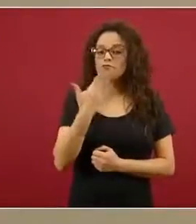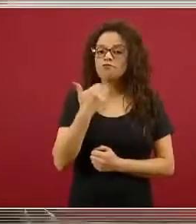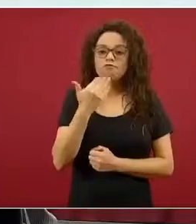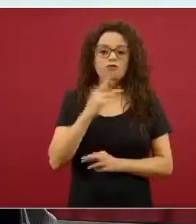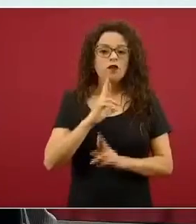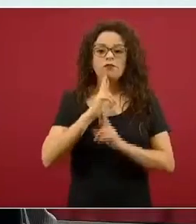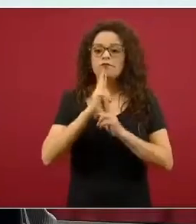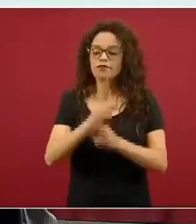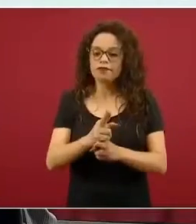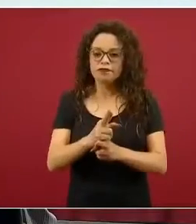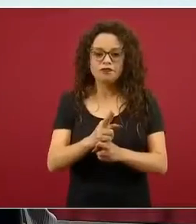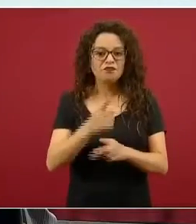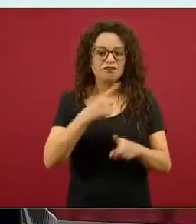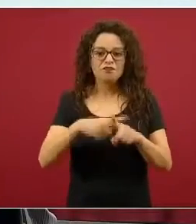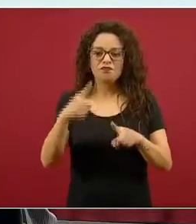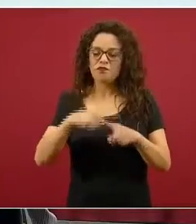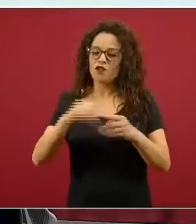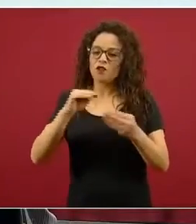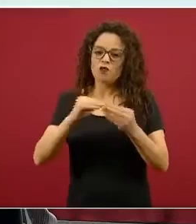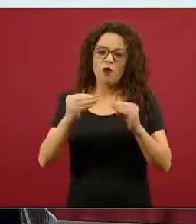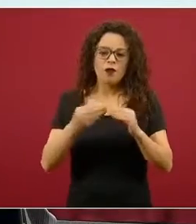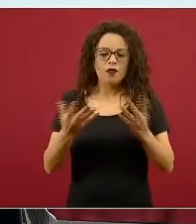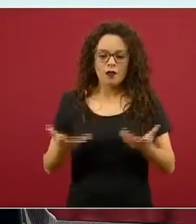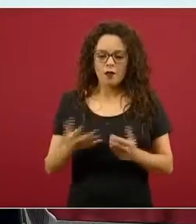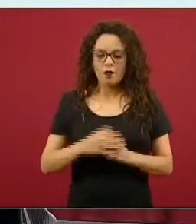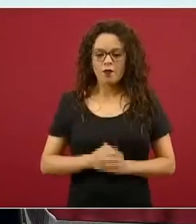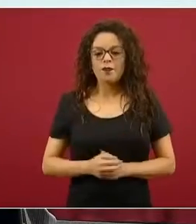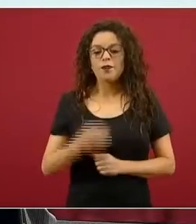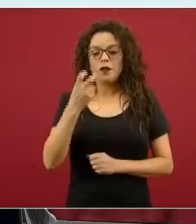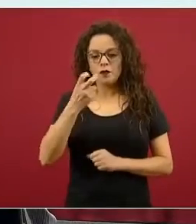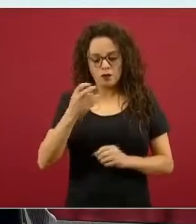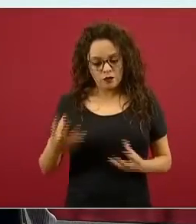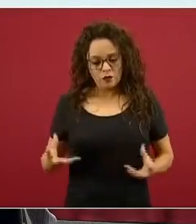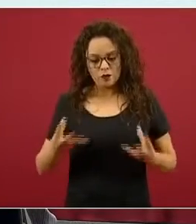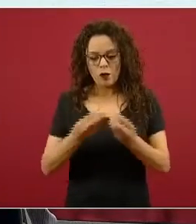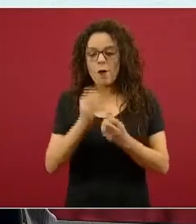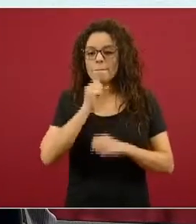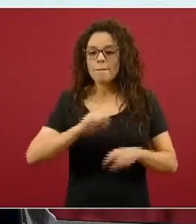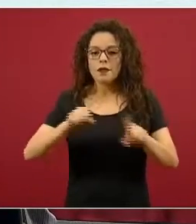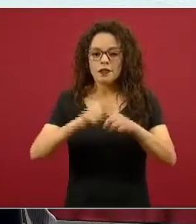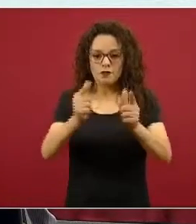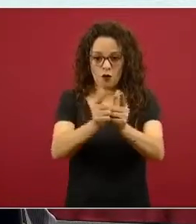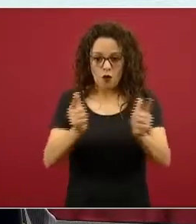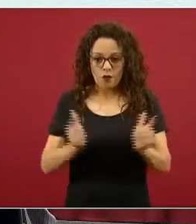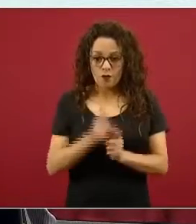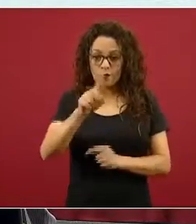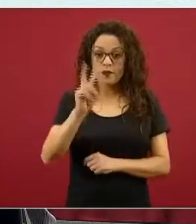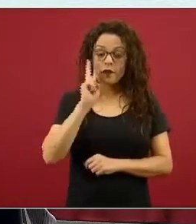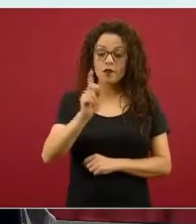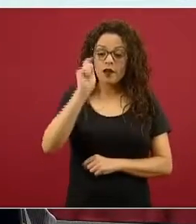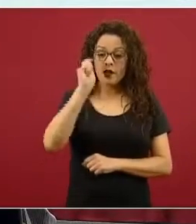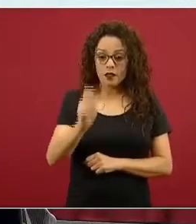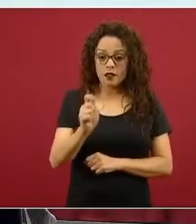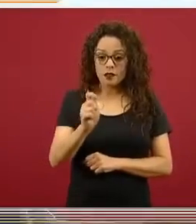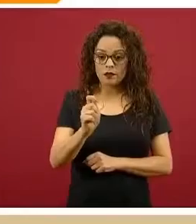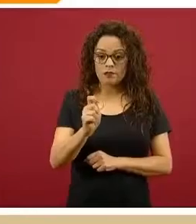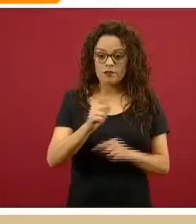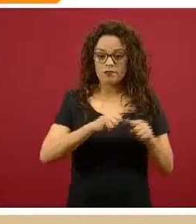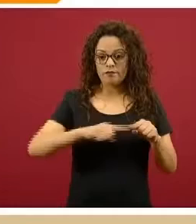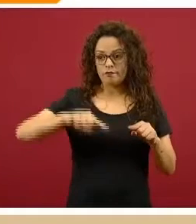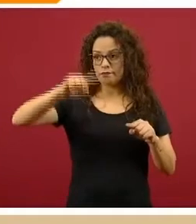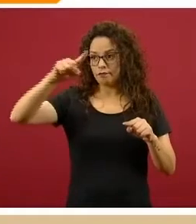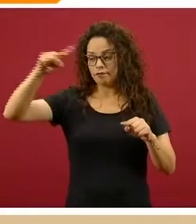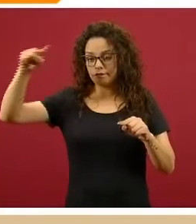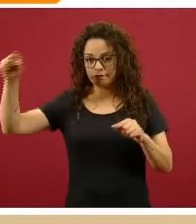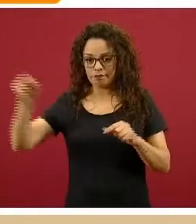de resultado y por lo tanto están en este mismo grupo. Como vemos, la curva lo que está reflejando es la